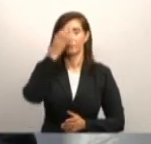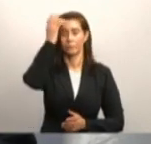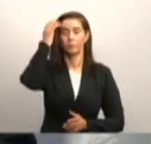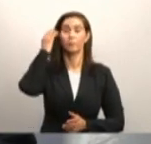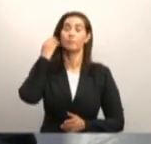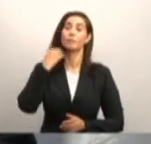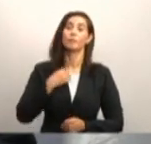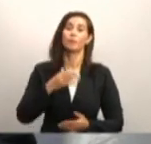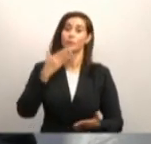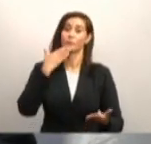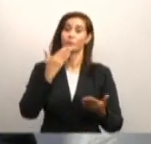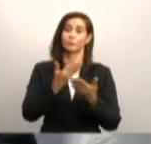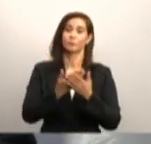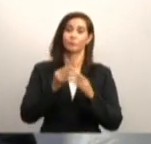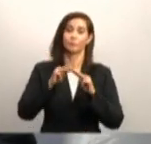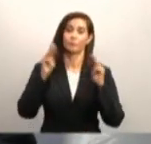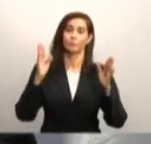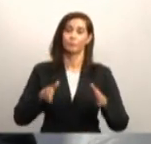Gracias, ministro.